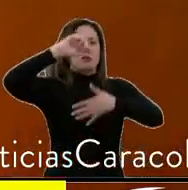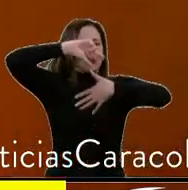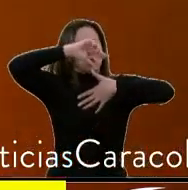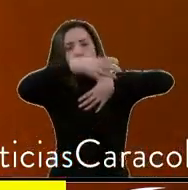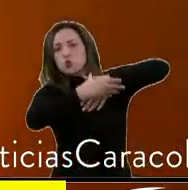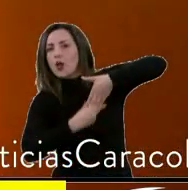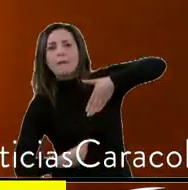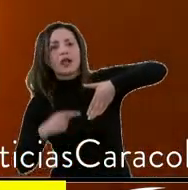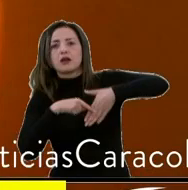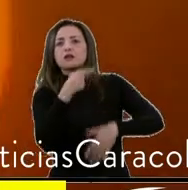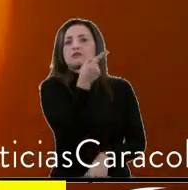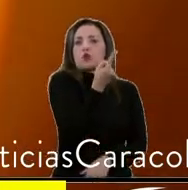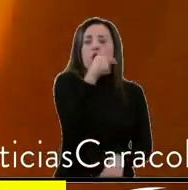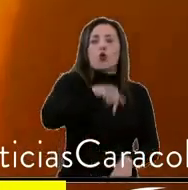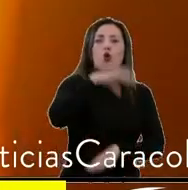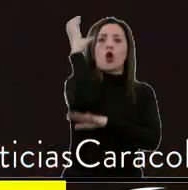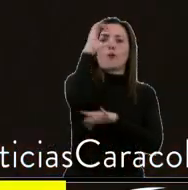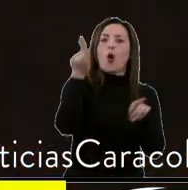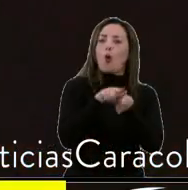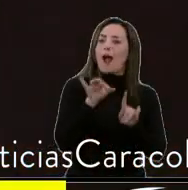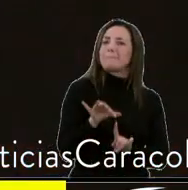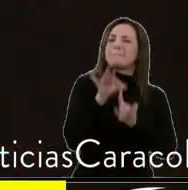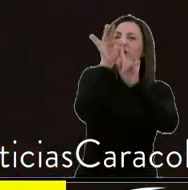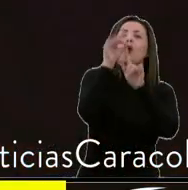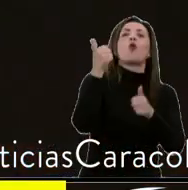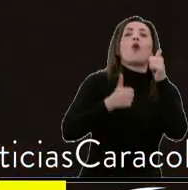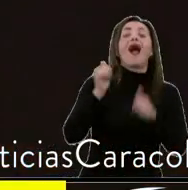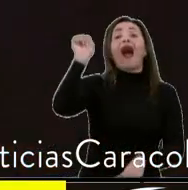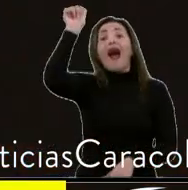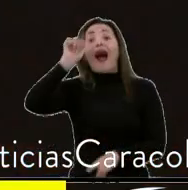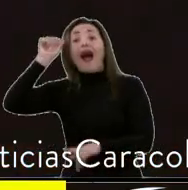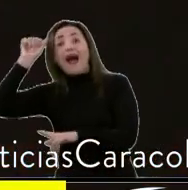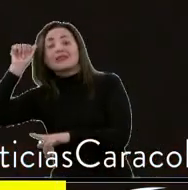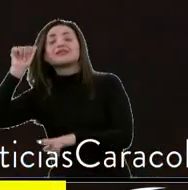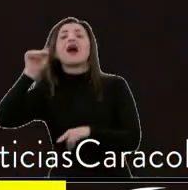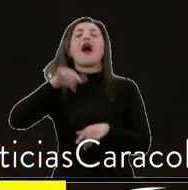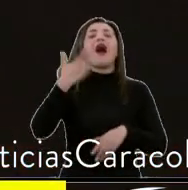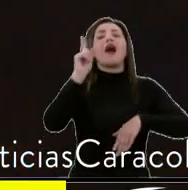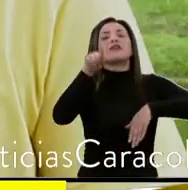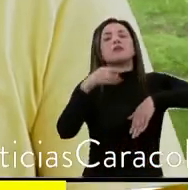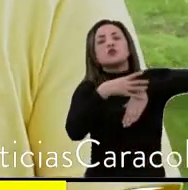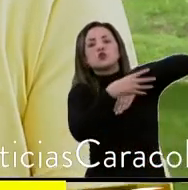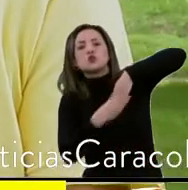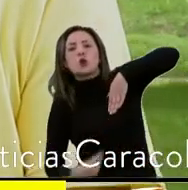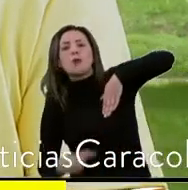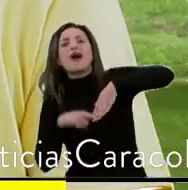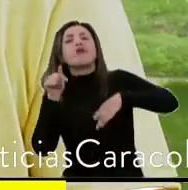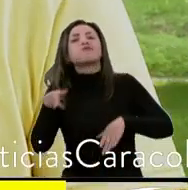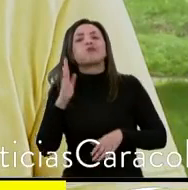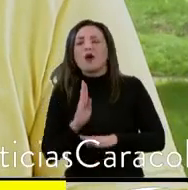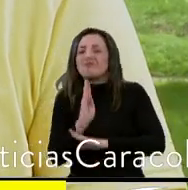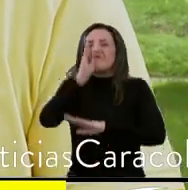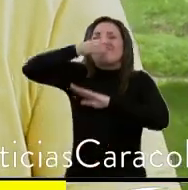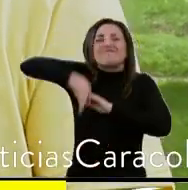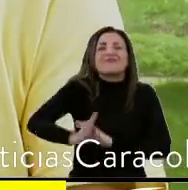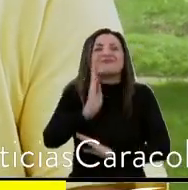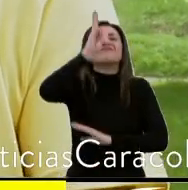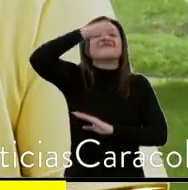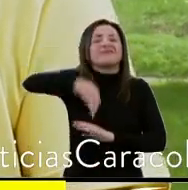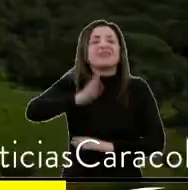Somos privilegiados porque solamente Asia y Sudamérica tienen delfines de río que se han adaptado a nuestras